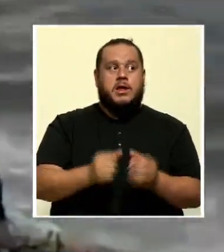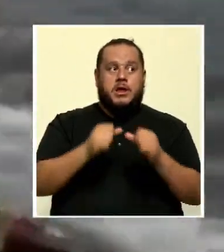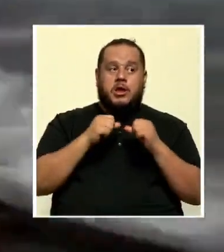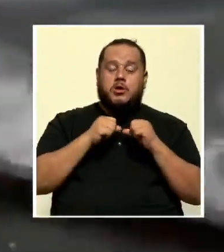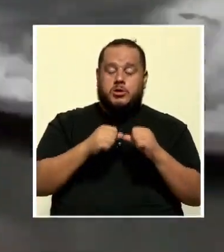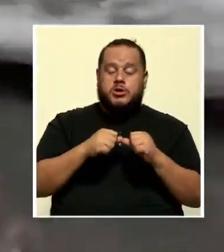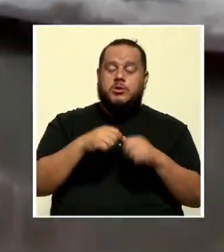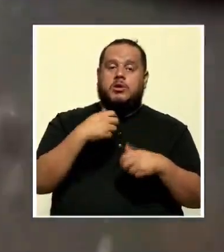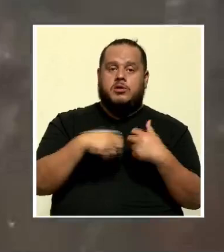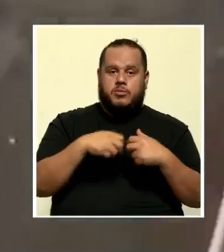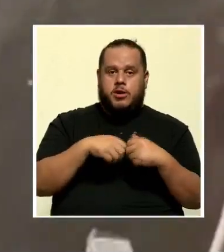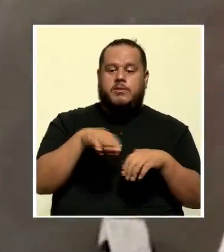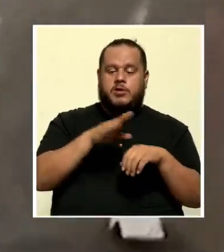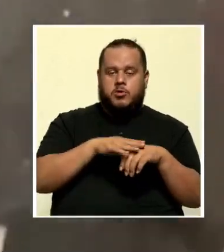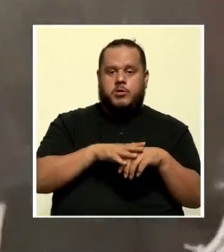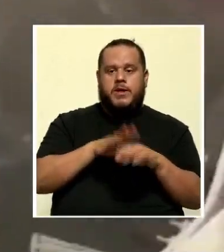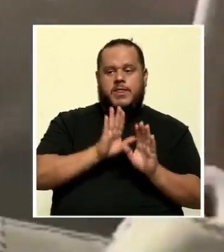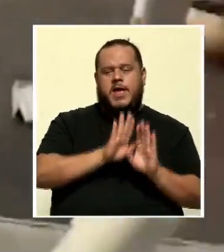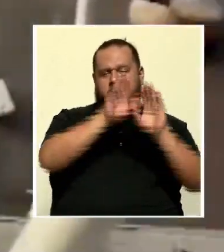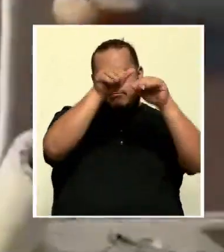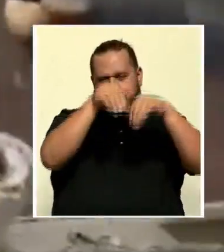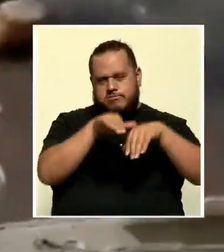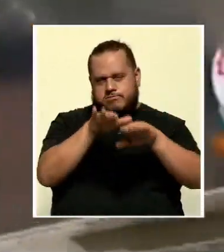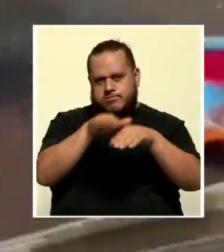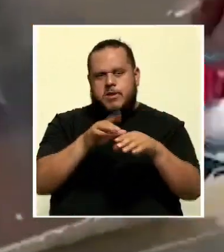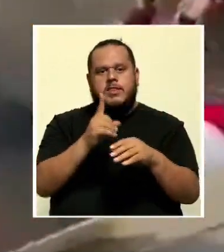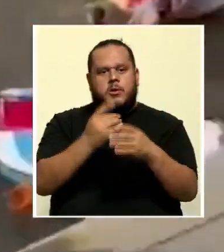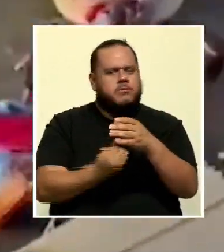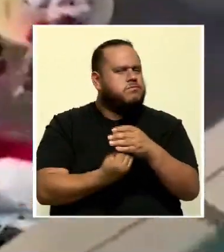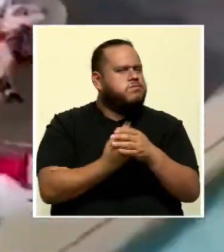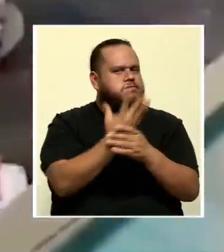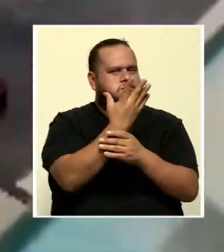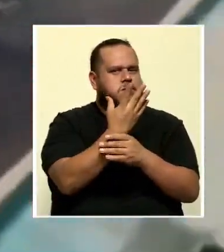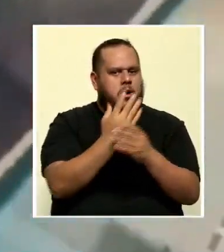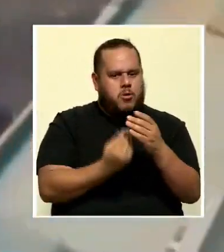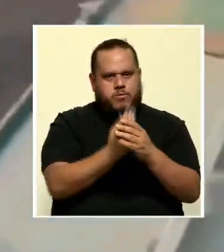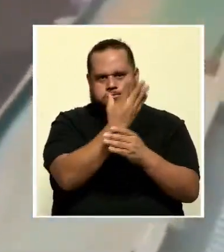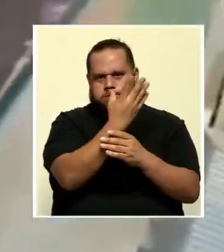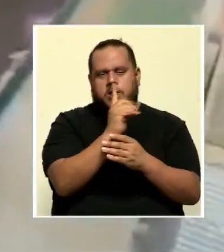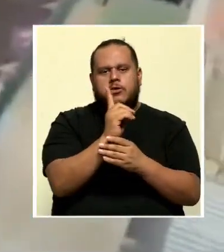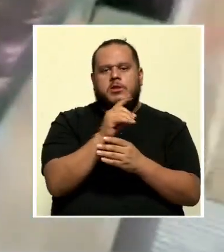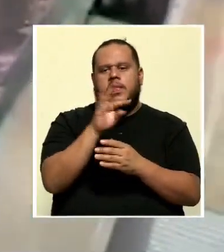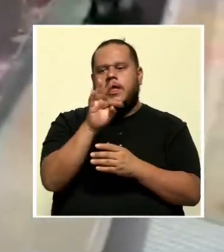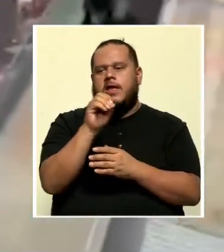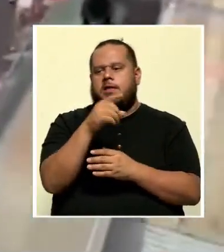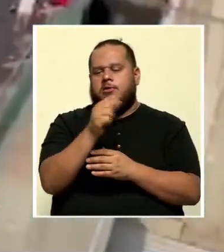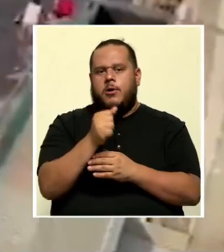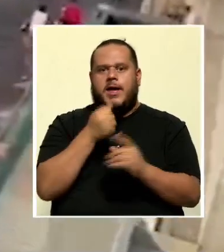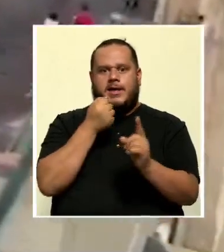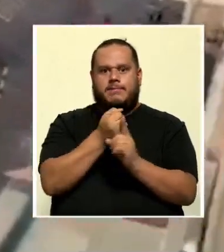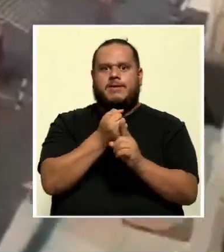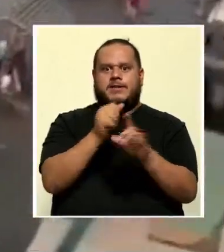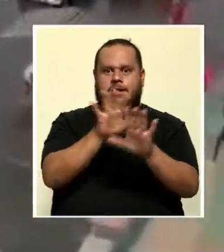Continúan los daños por el tsunami producto de la erupción de un volcán en la isla de Tonga, esta vez impactando al medio